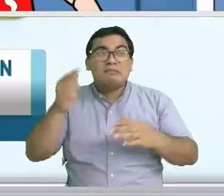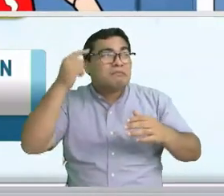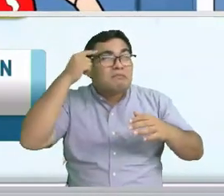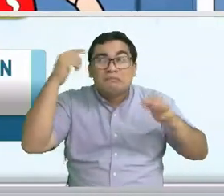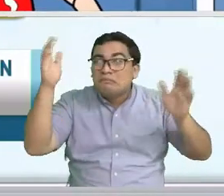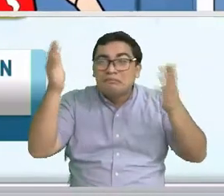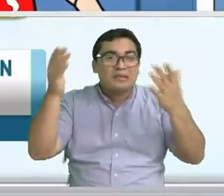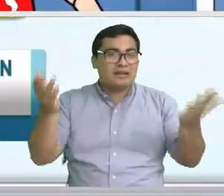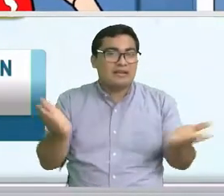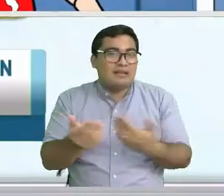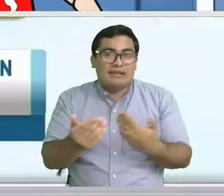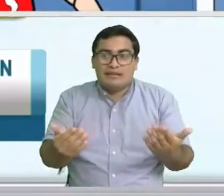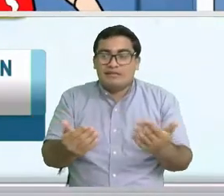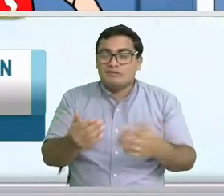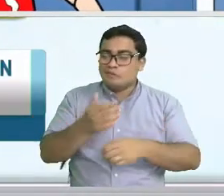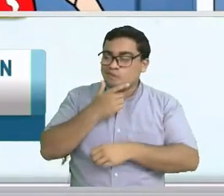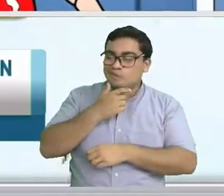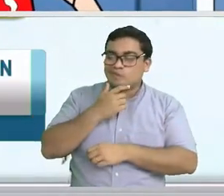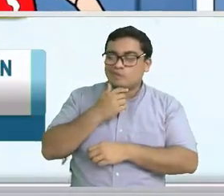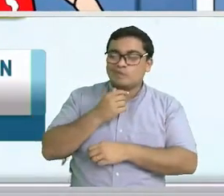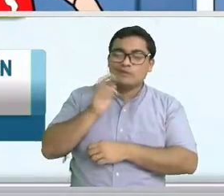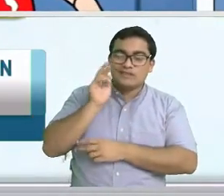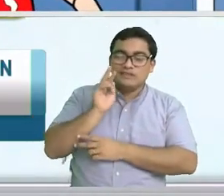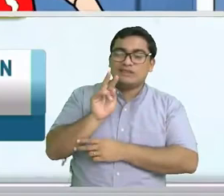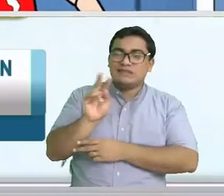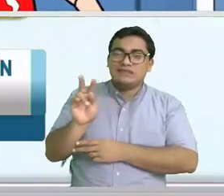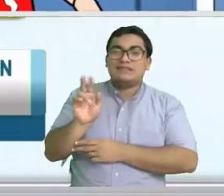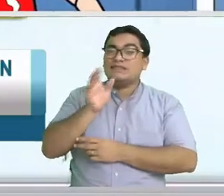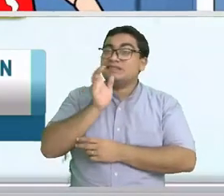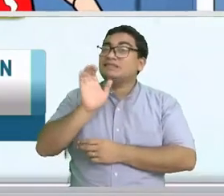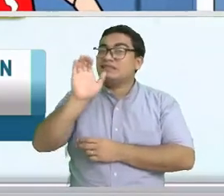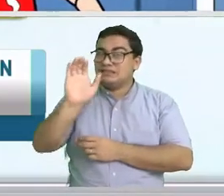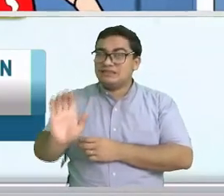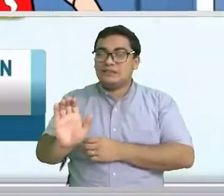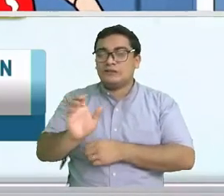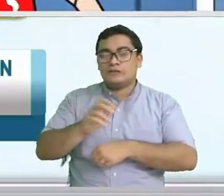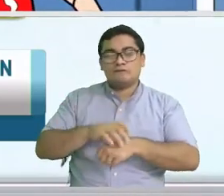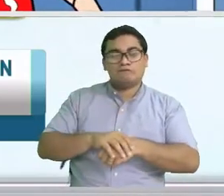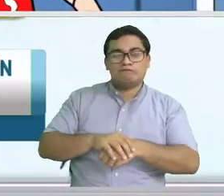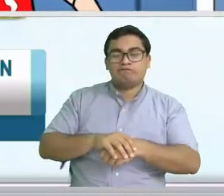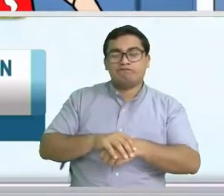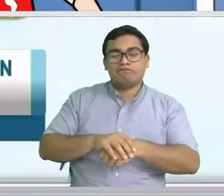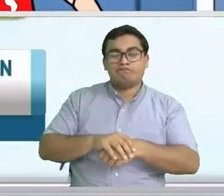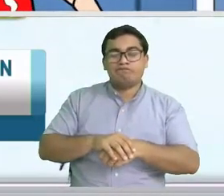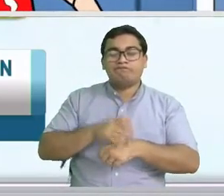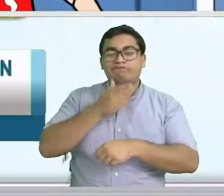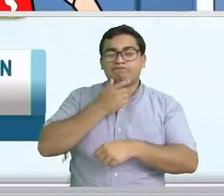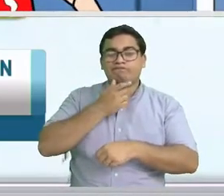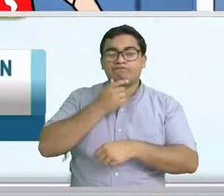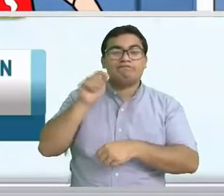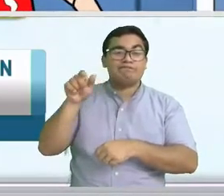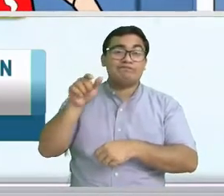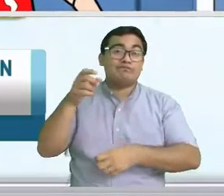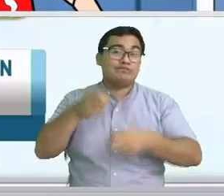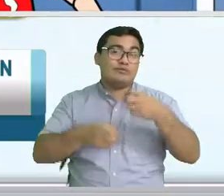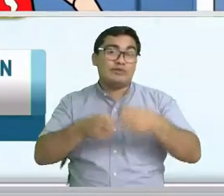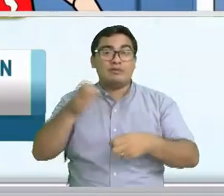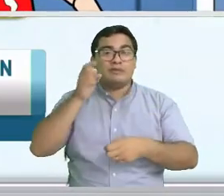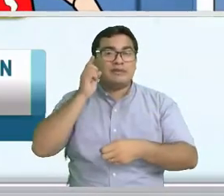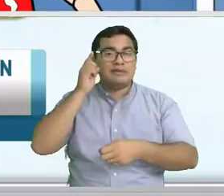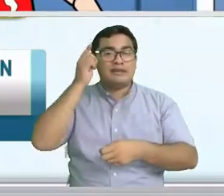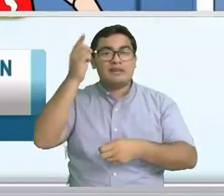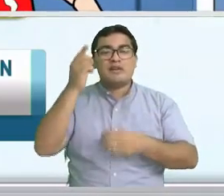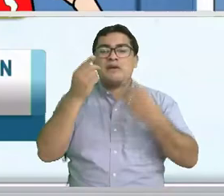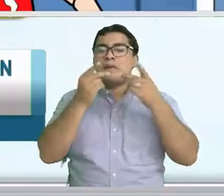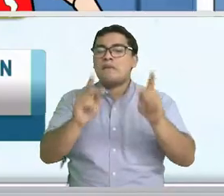de esas personas que están viendo, puede ser algo anormal dentro del desarrollo del niño. Pero ¿en qué